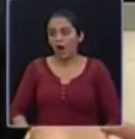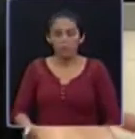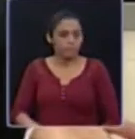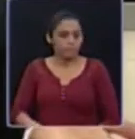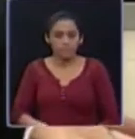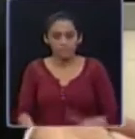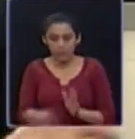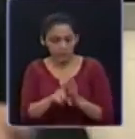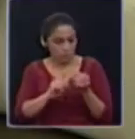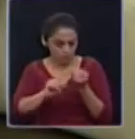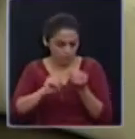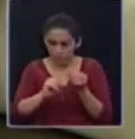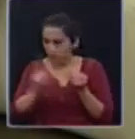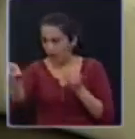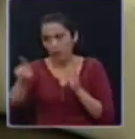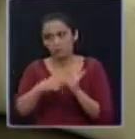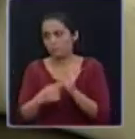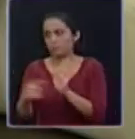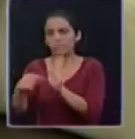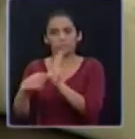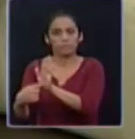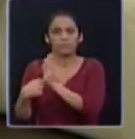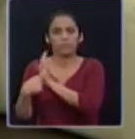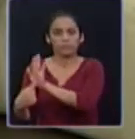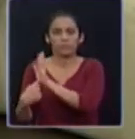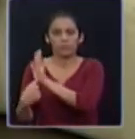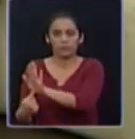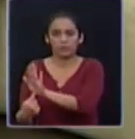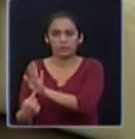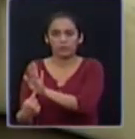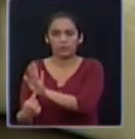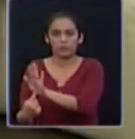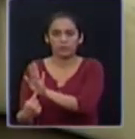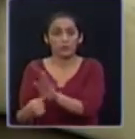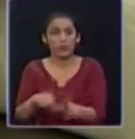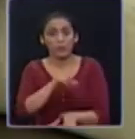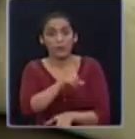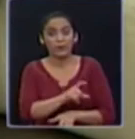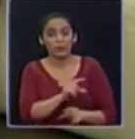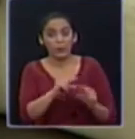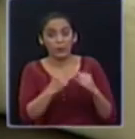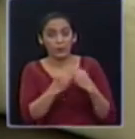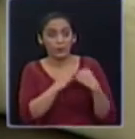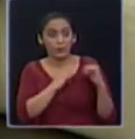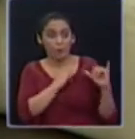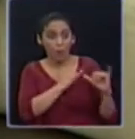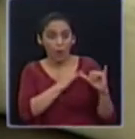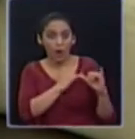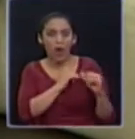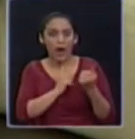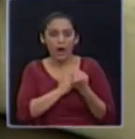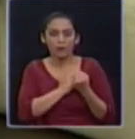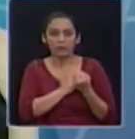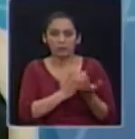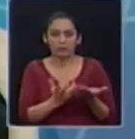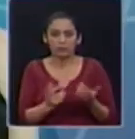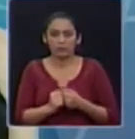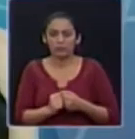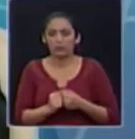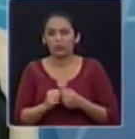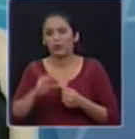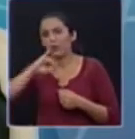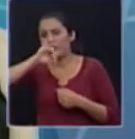fuerza y con vehemencia. Claro, porque podríamos y estar al partidario se podríamos le citar otros casos, y se han mencionado el caso José Mujica, el caso del